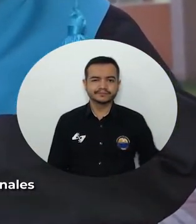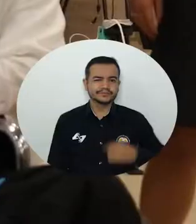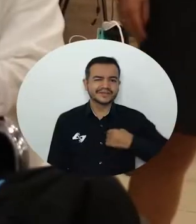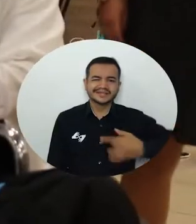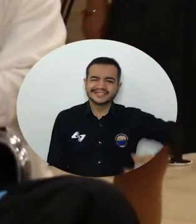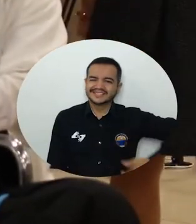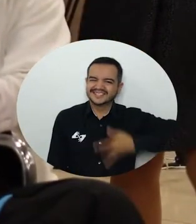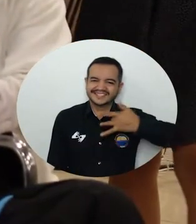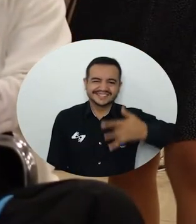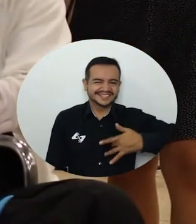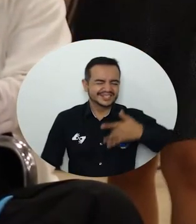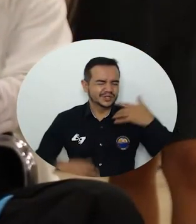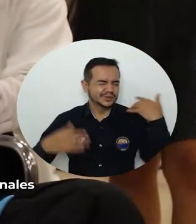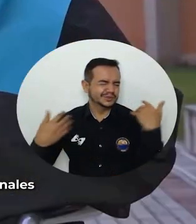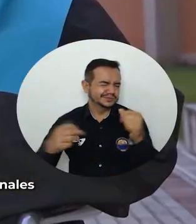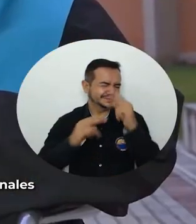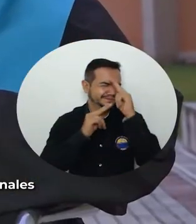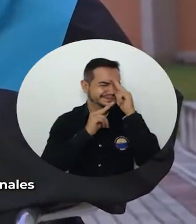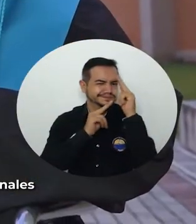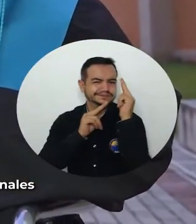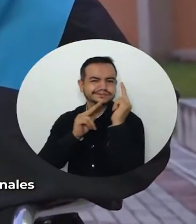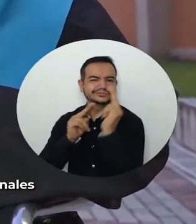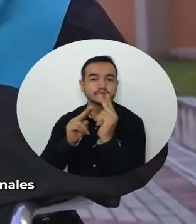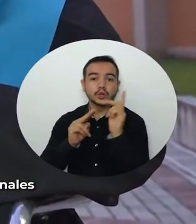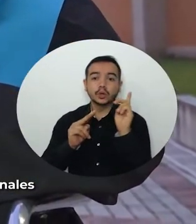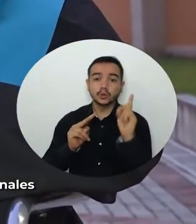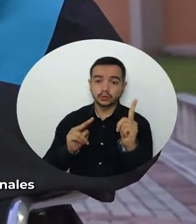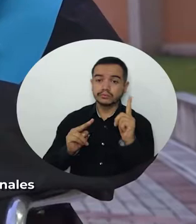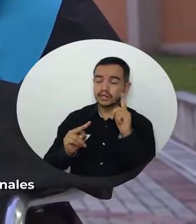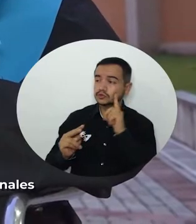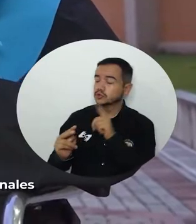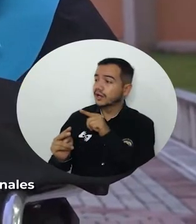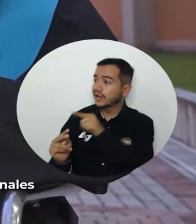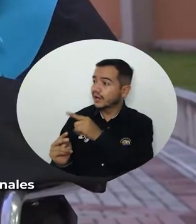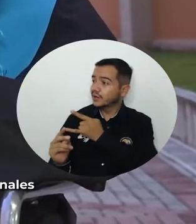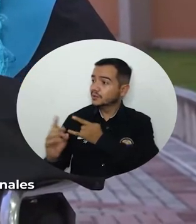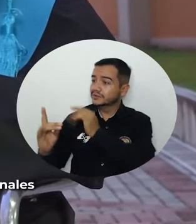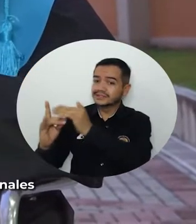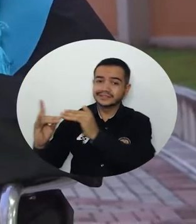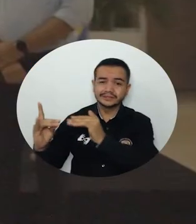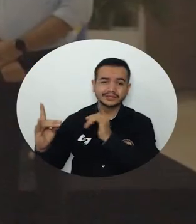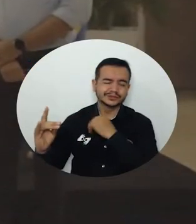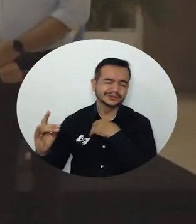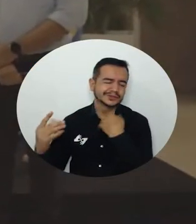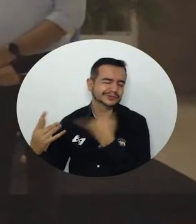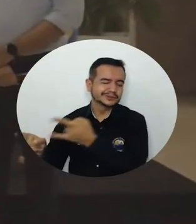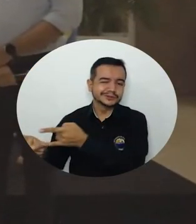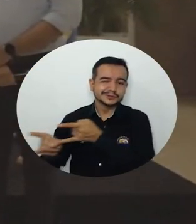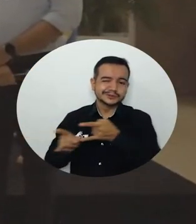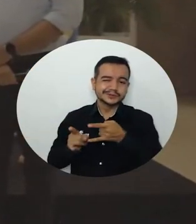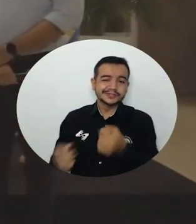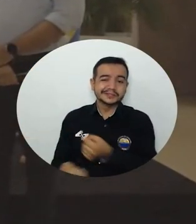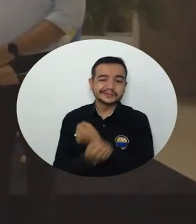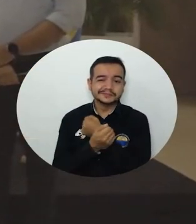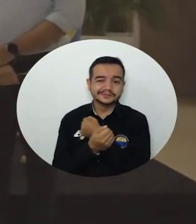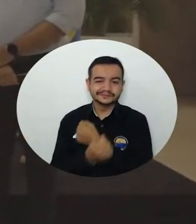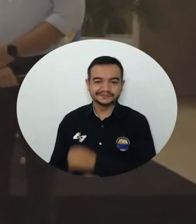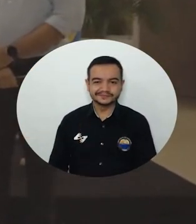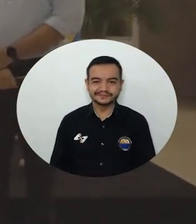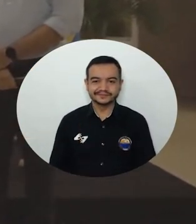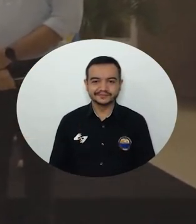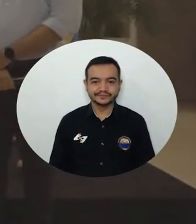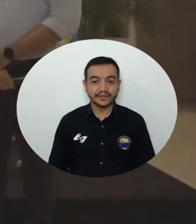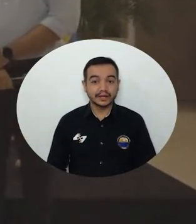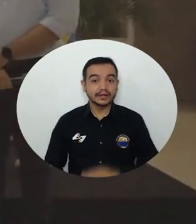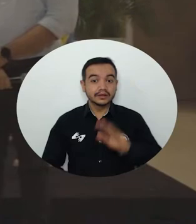honor que corresponde al afecto que yo le tengo a la Universidad del Magdalena. En el tercer día de